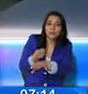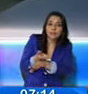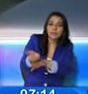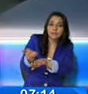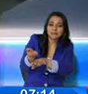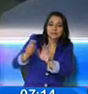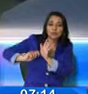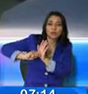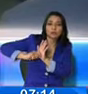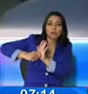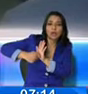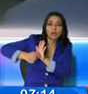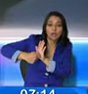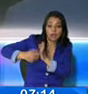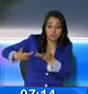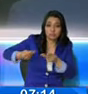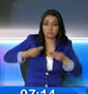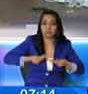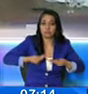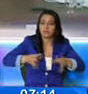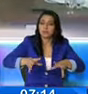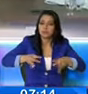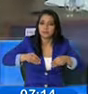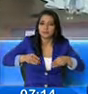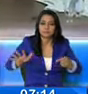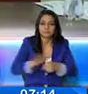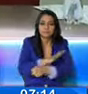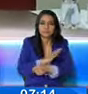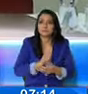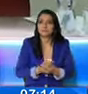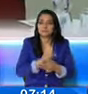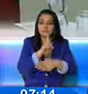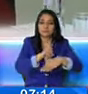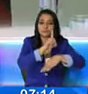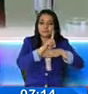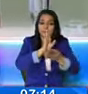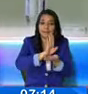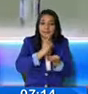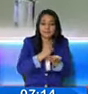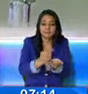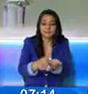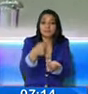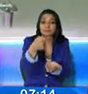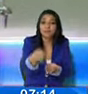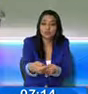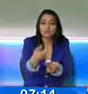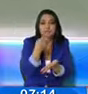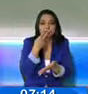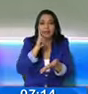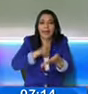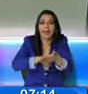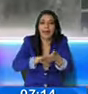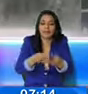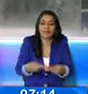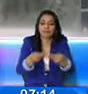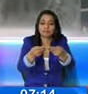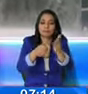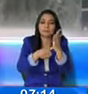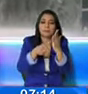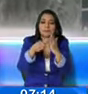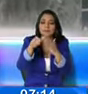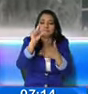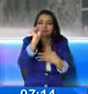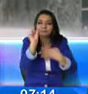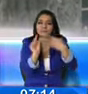de la Contraloría General del Estado. El titular del IES indicó que la próxima semana enviarán una carta de solicitud al Ministerio de